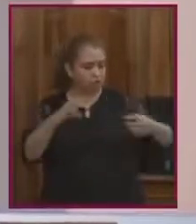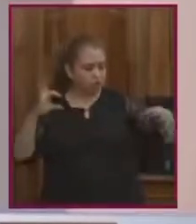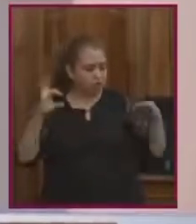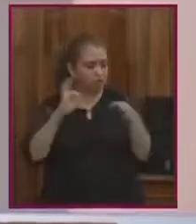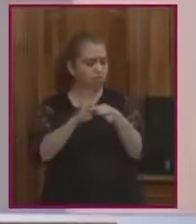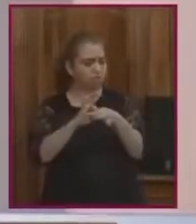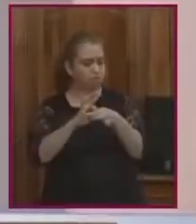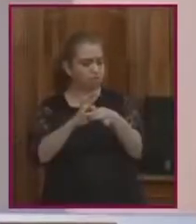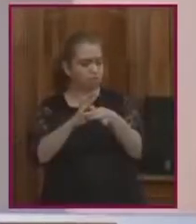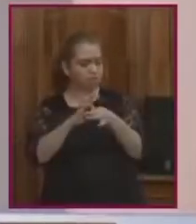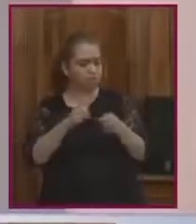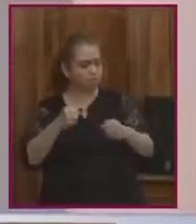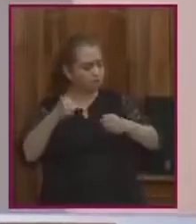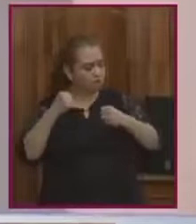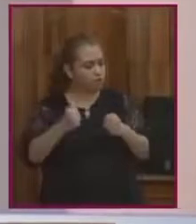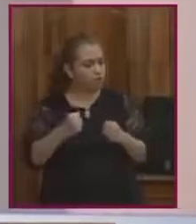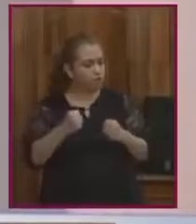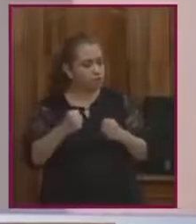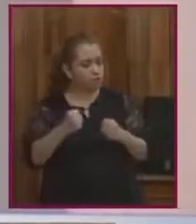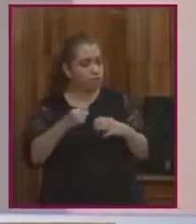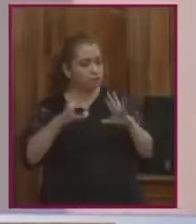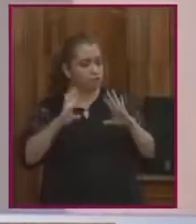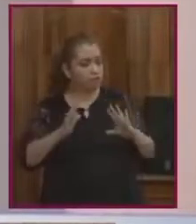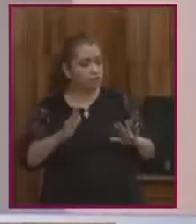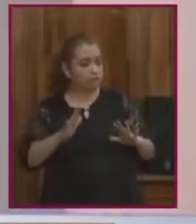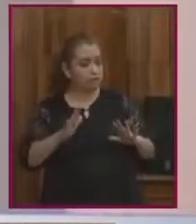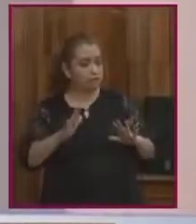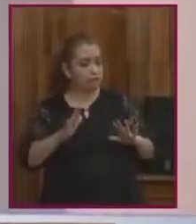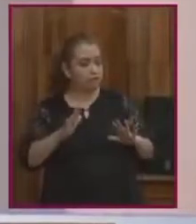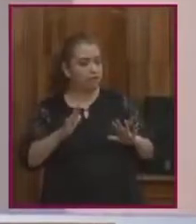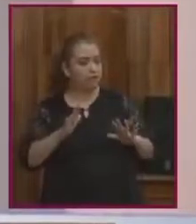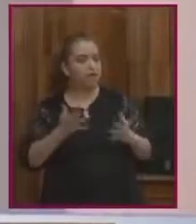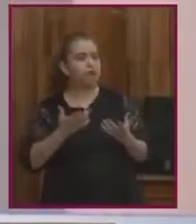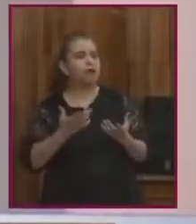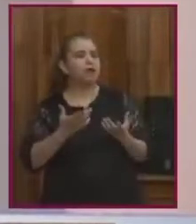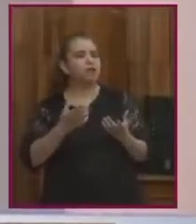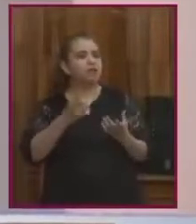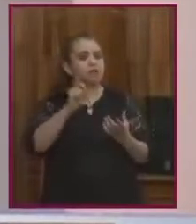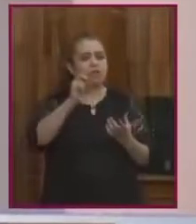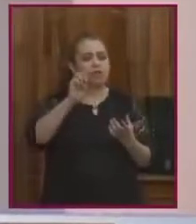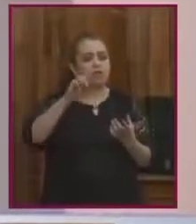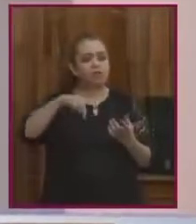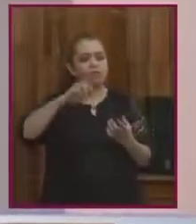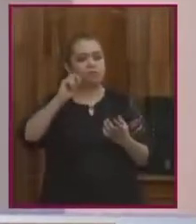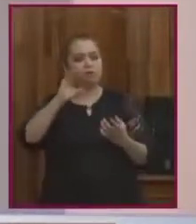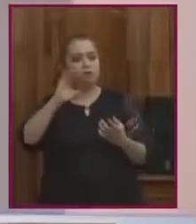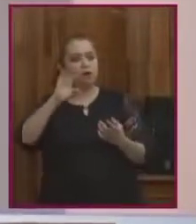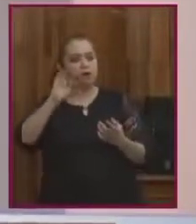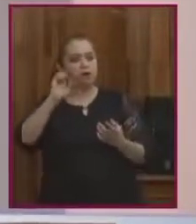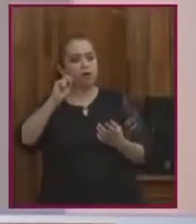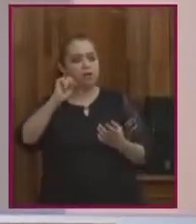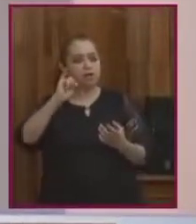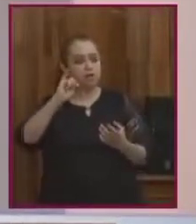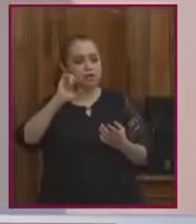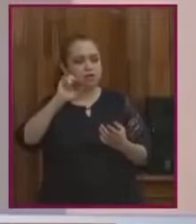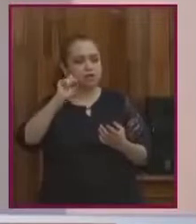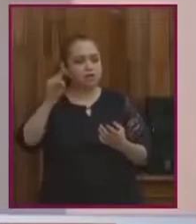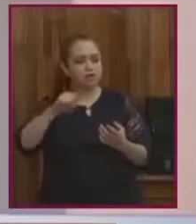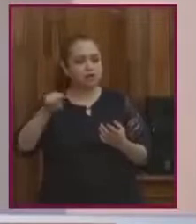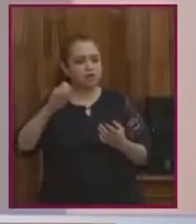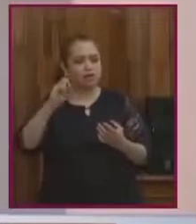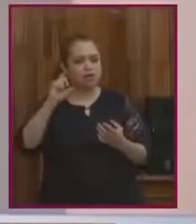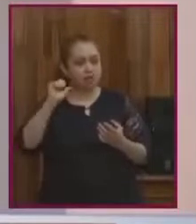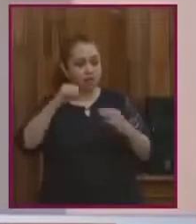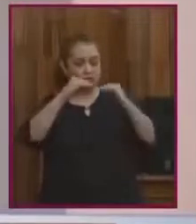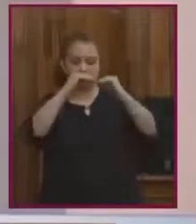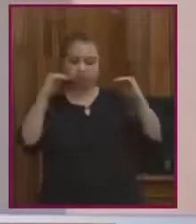vinculante, fortalecerá una ya democratizada propuesta de marco curricular, de plan y programas de